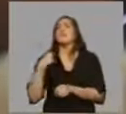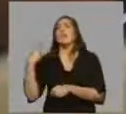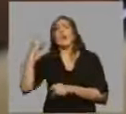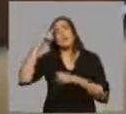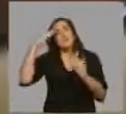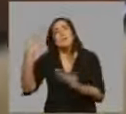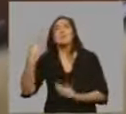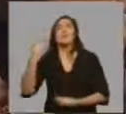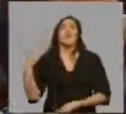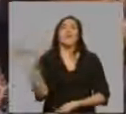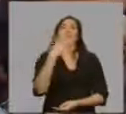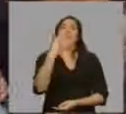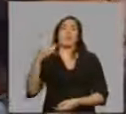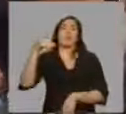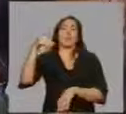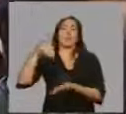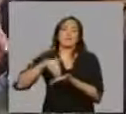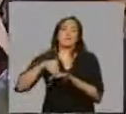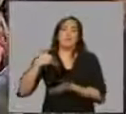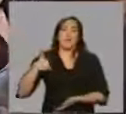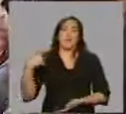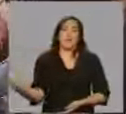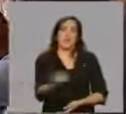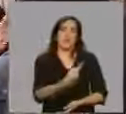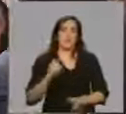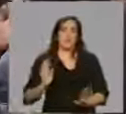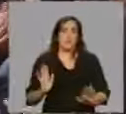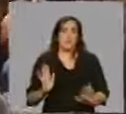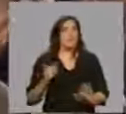argentinos, éramos